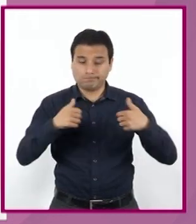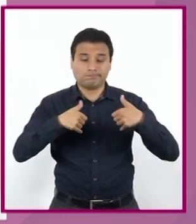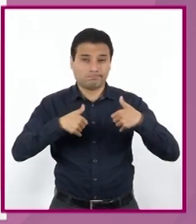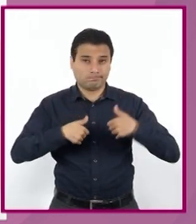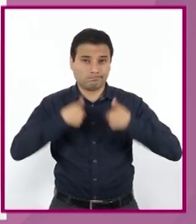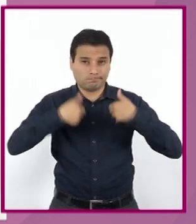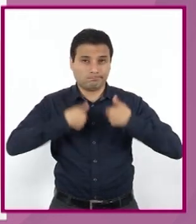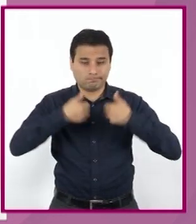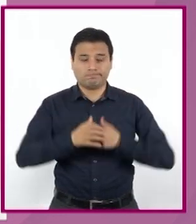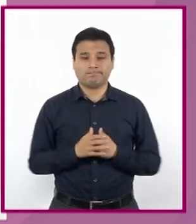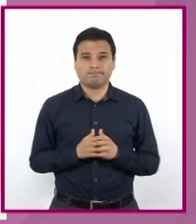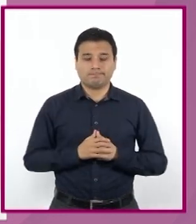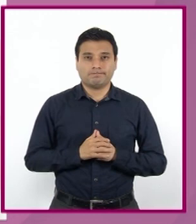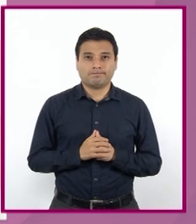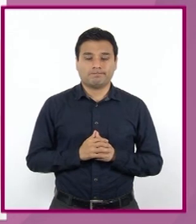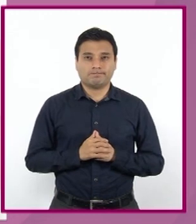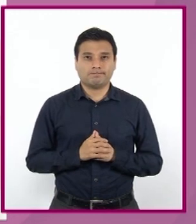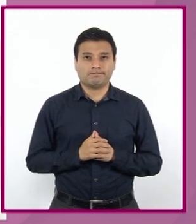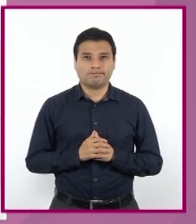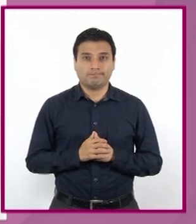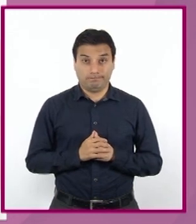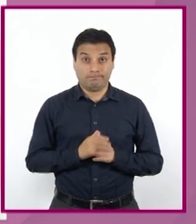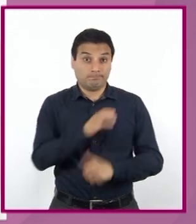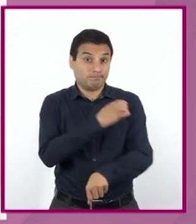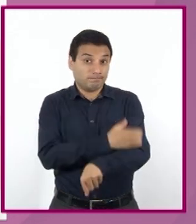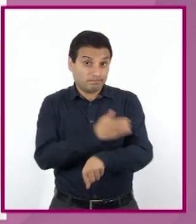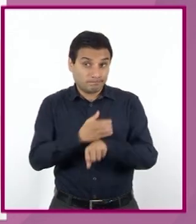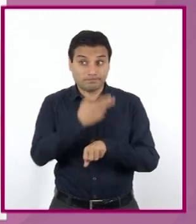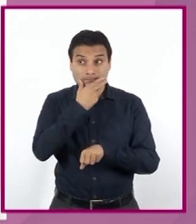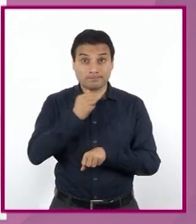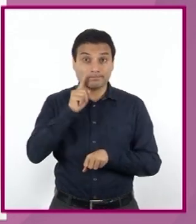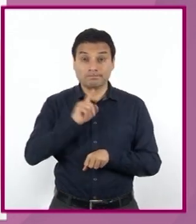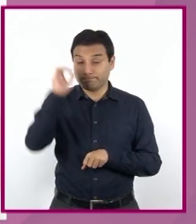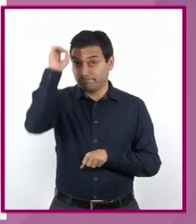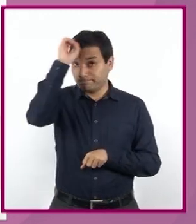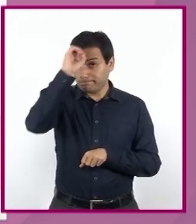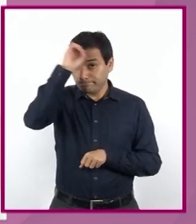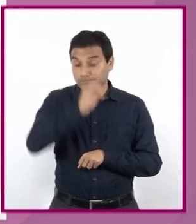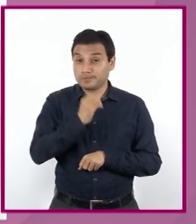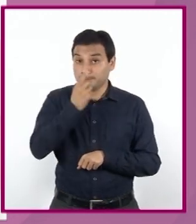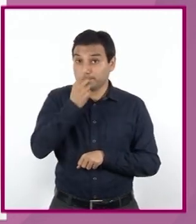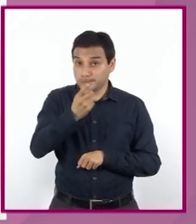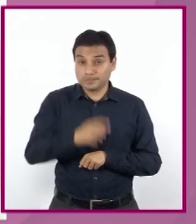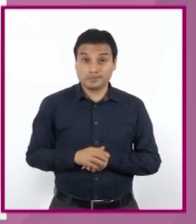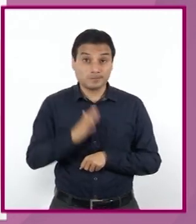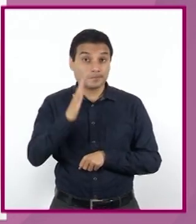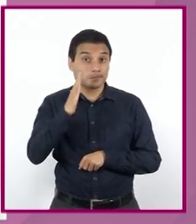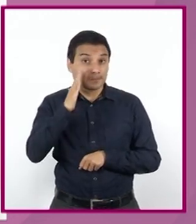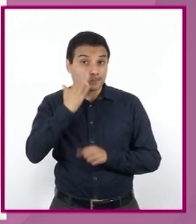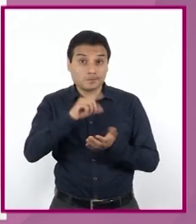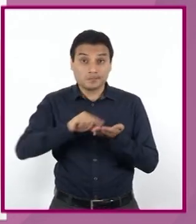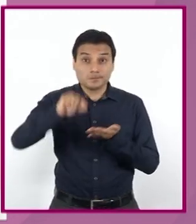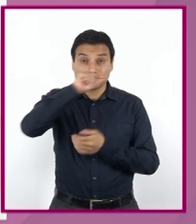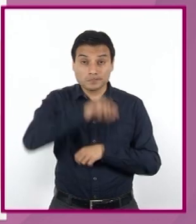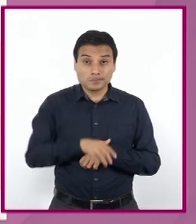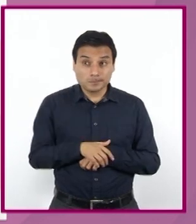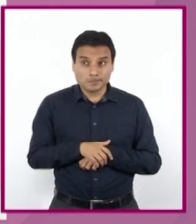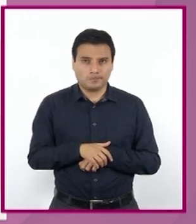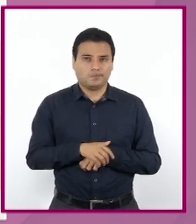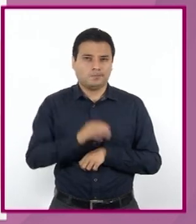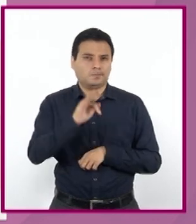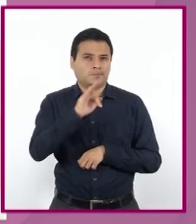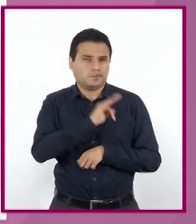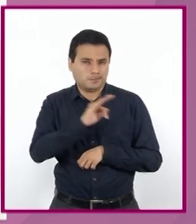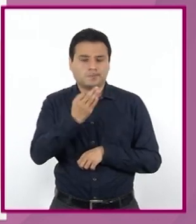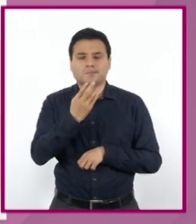y adolescentes. En opinión de mis compañeros y compañeras, estas se utilizan como eventualidad y el uso